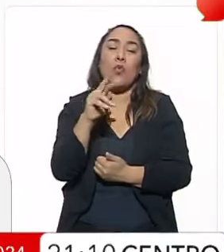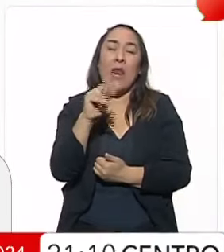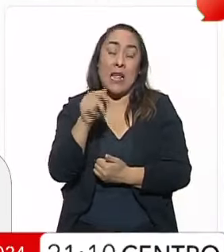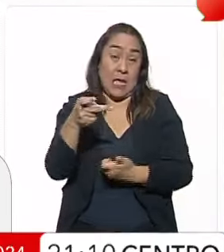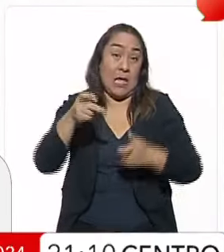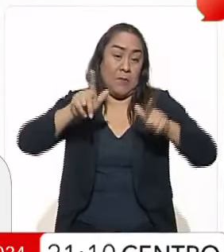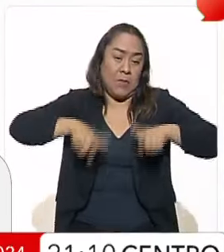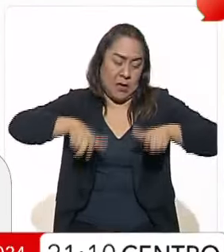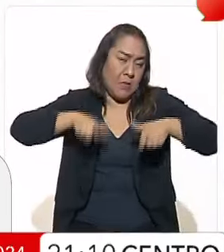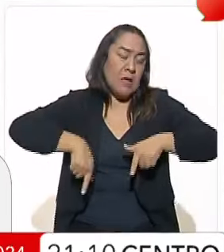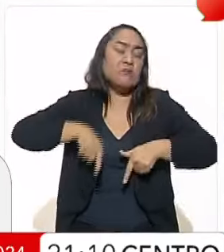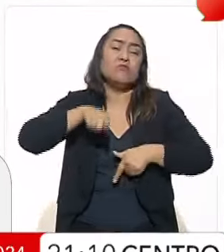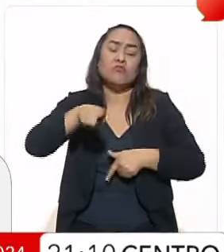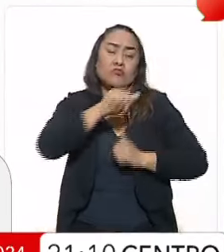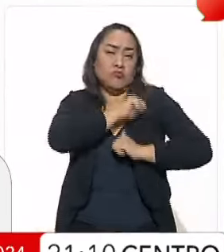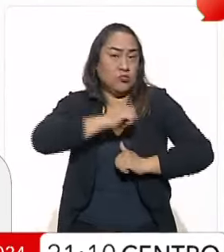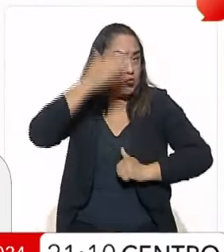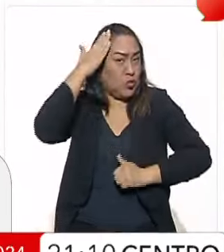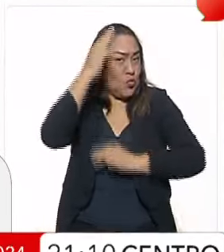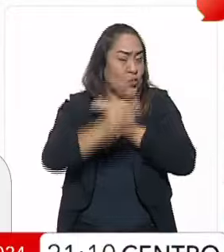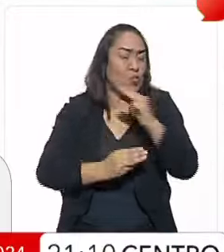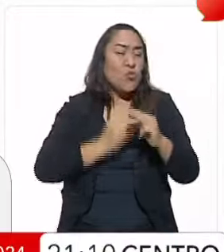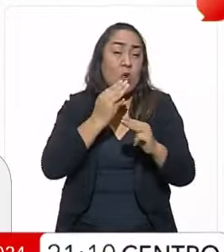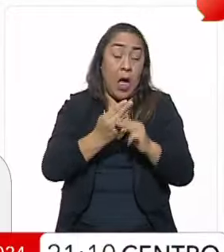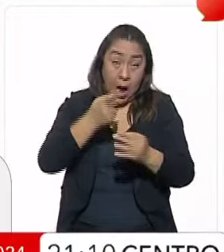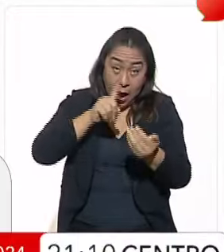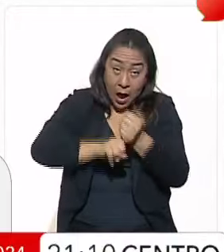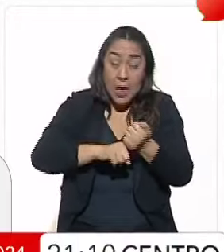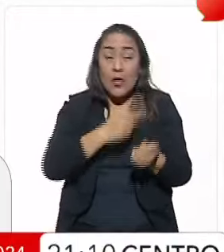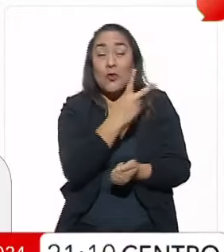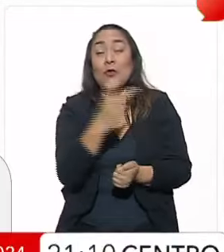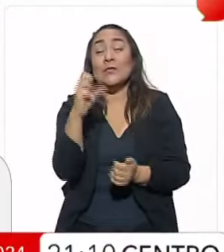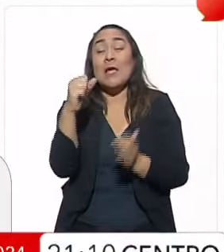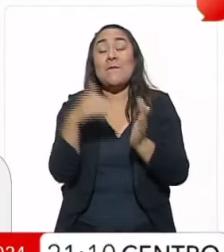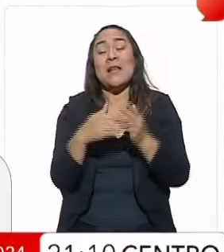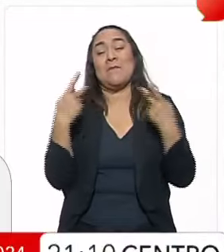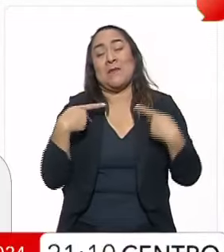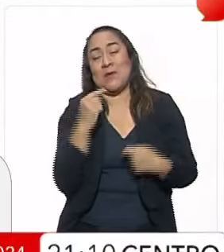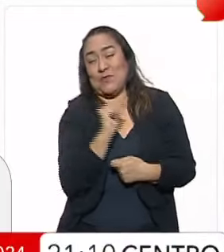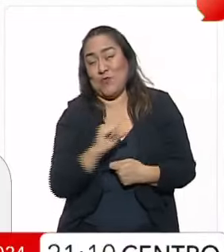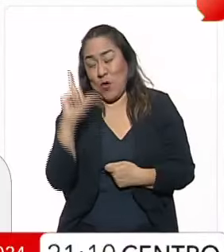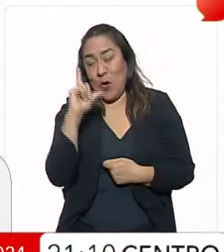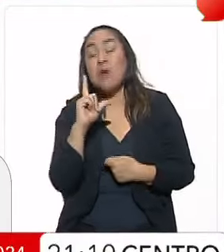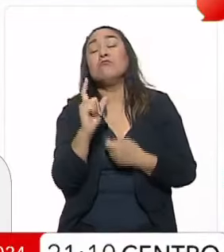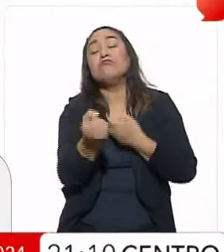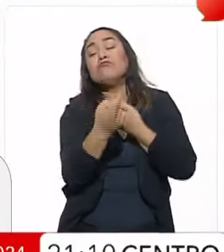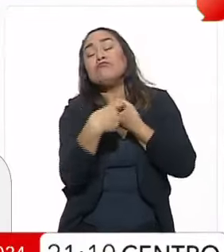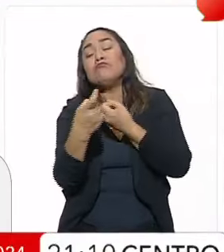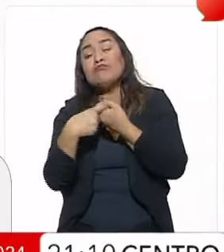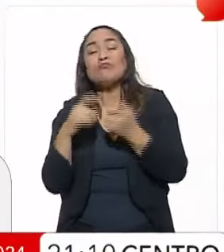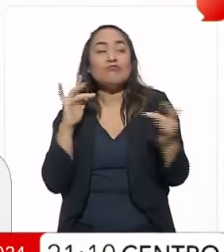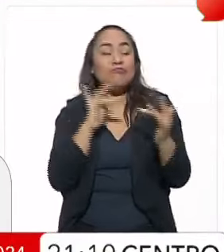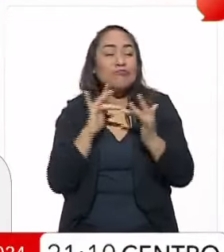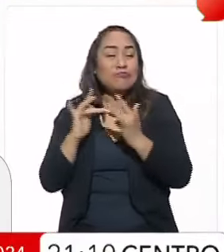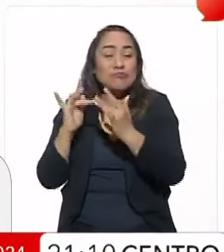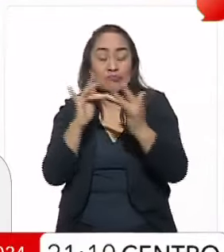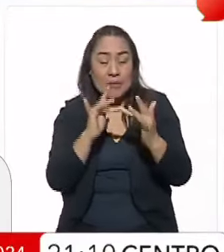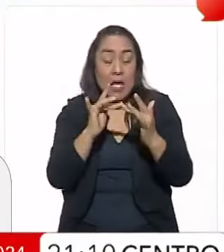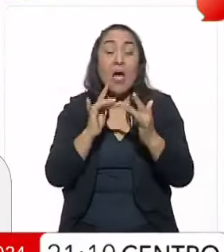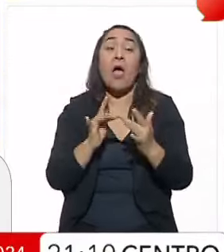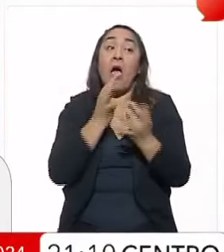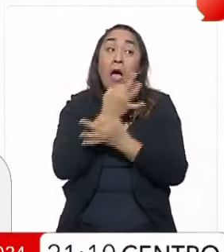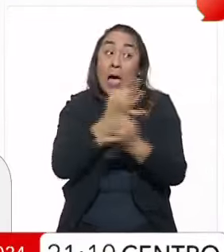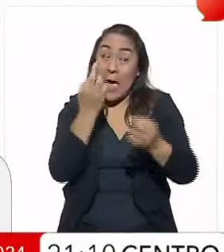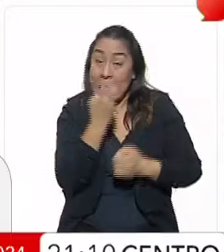plataforma que se autocalifica como líder mundial en la que 260.000 profesionales de la salud se conectan con pacientes y en la que se